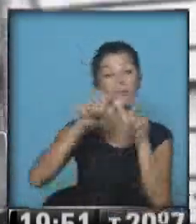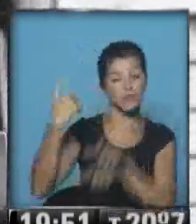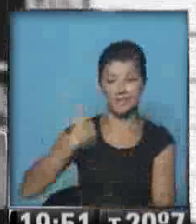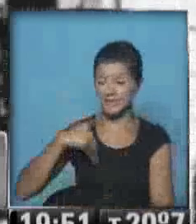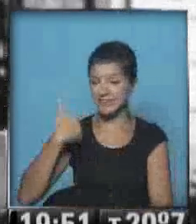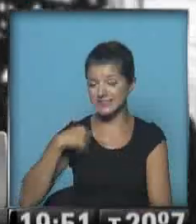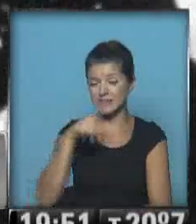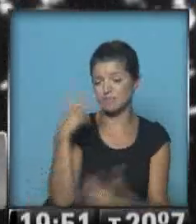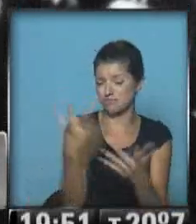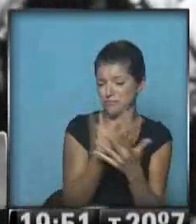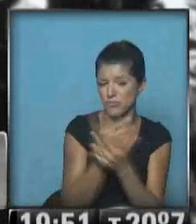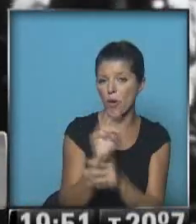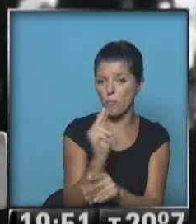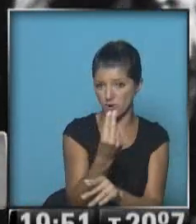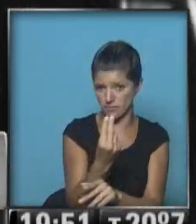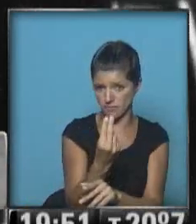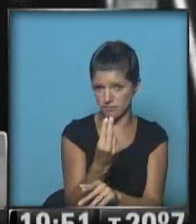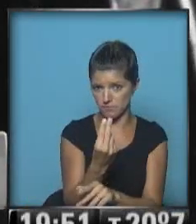lamentaron su muerte